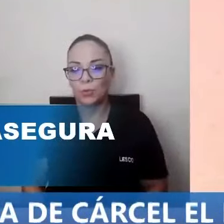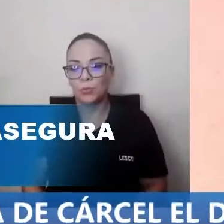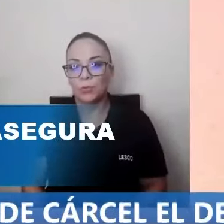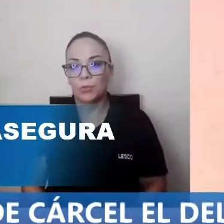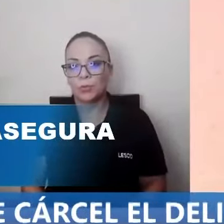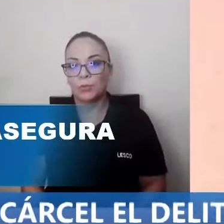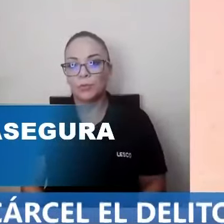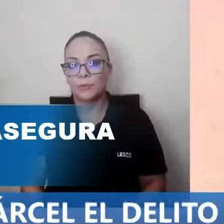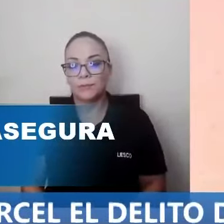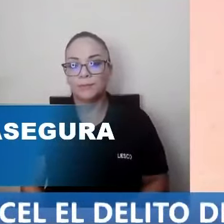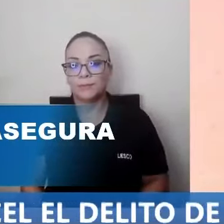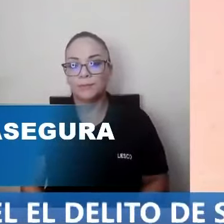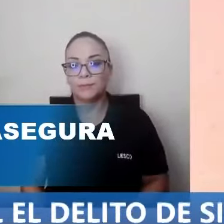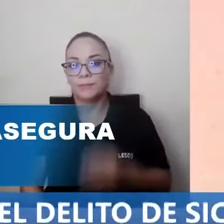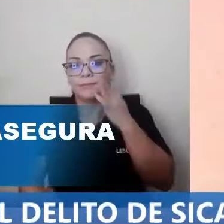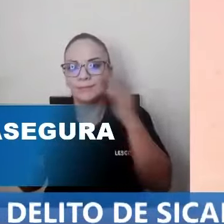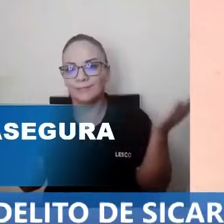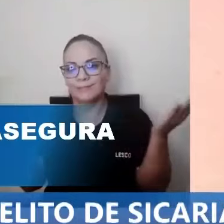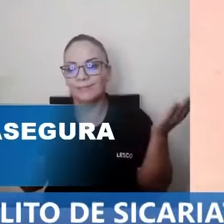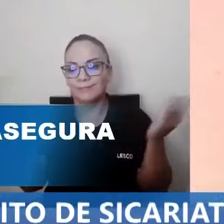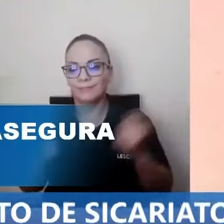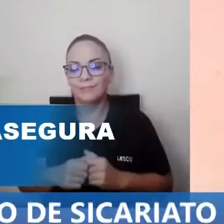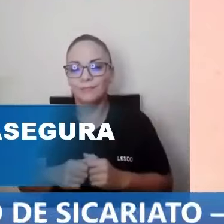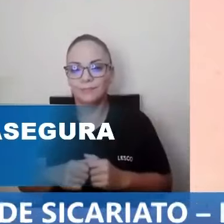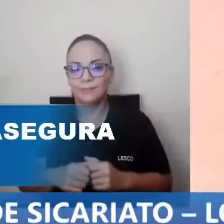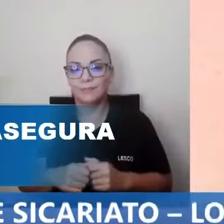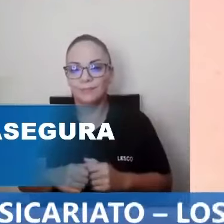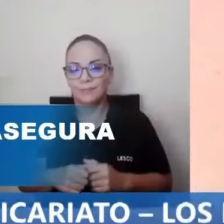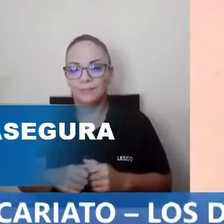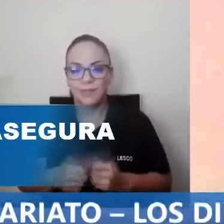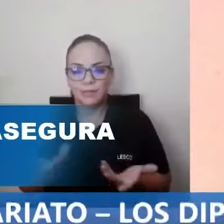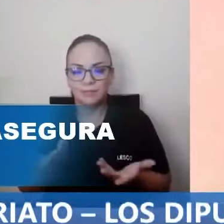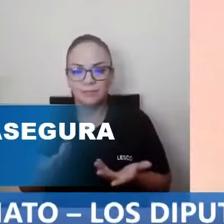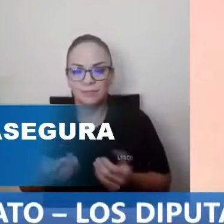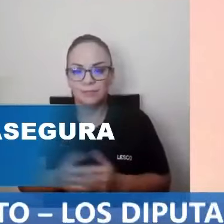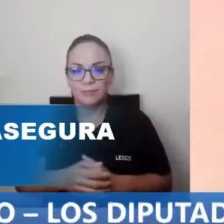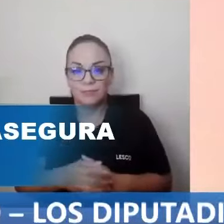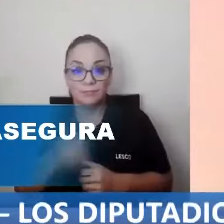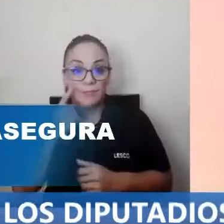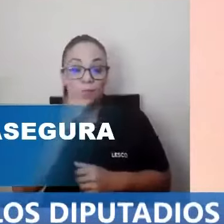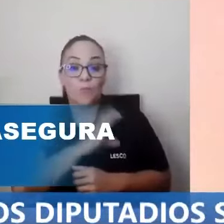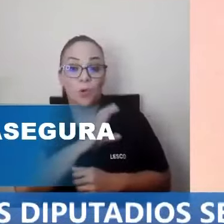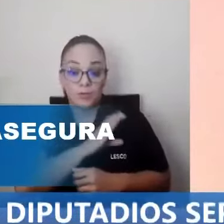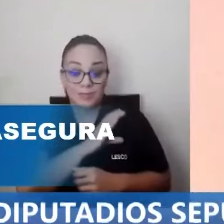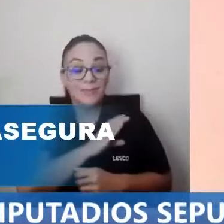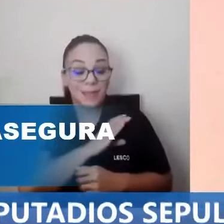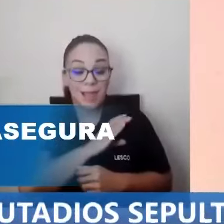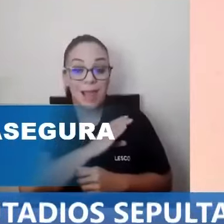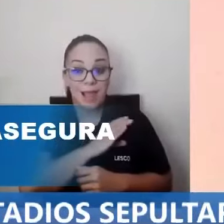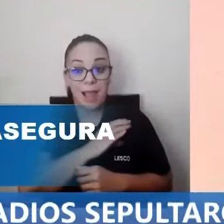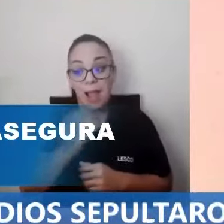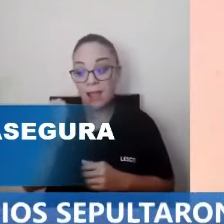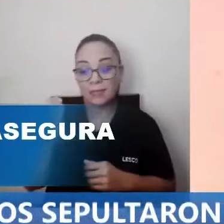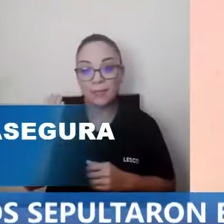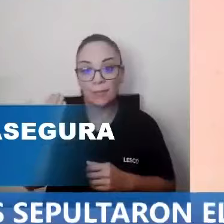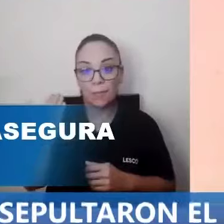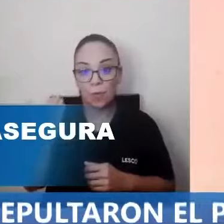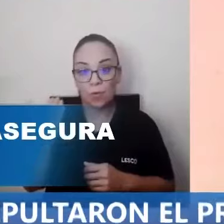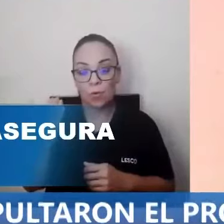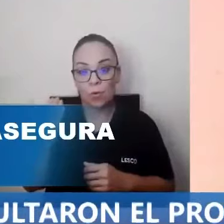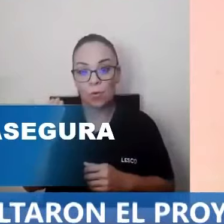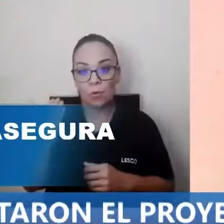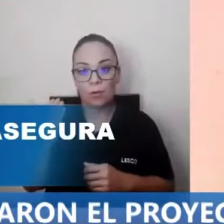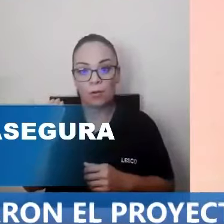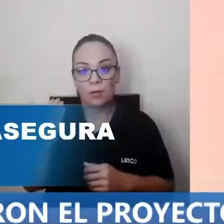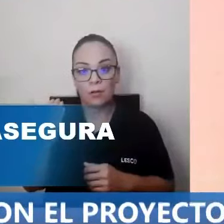No tienen reglas, la policía y el gobierno hasta hace, bueno, la policía hasta hace poco estaba sujeta a